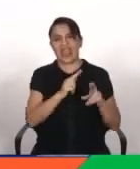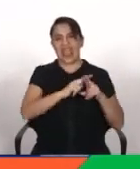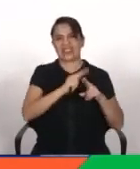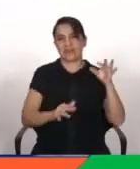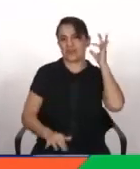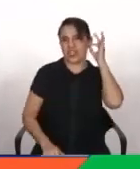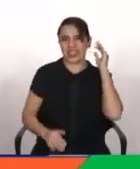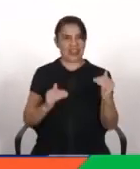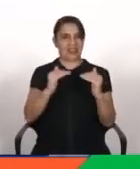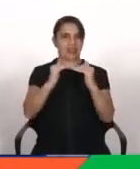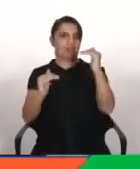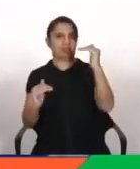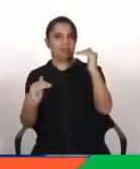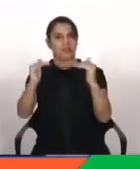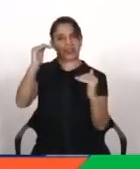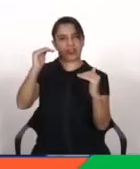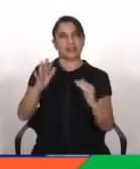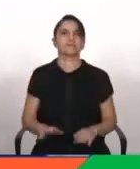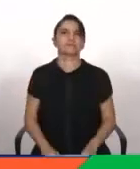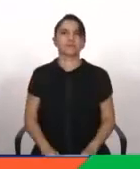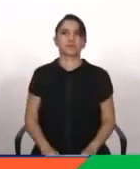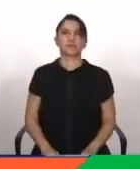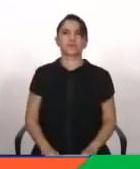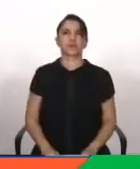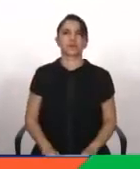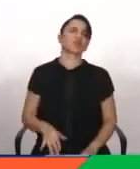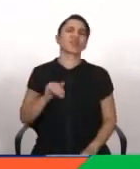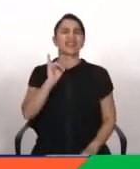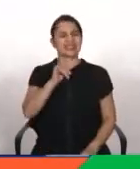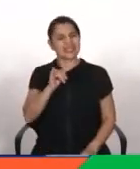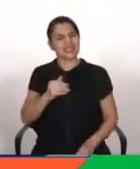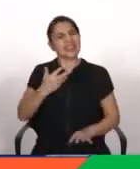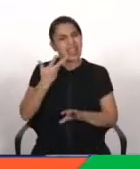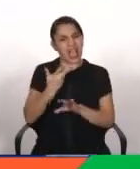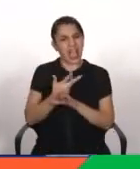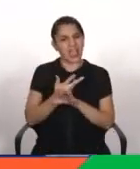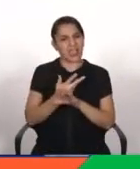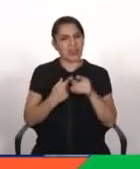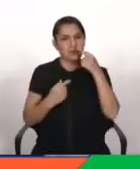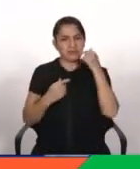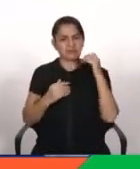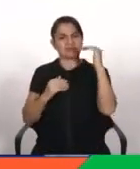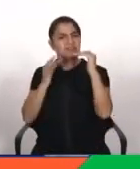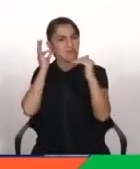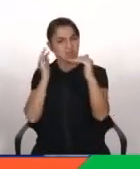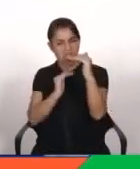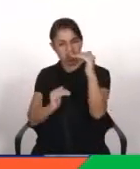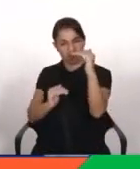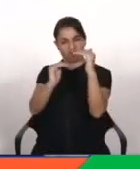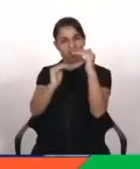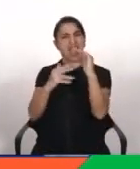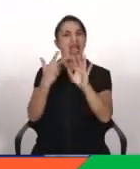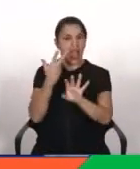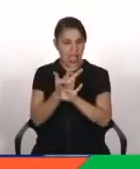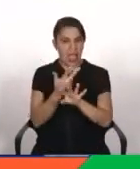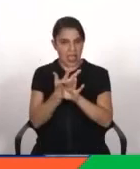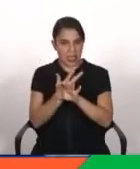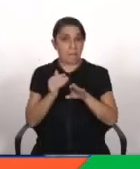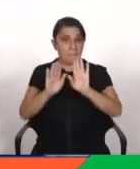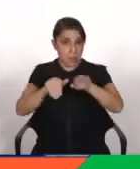Bueno, sí existe la brecha, y también agregar a lo que dijo la Javi y la Karina